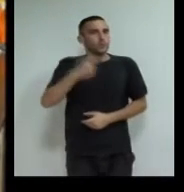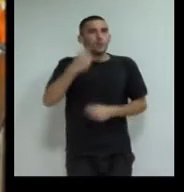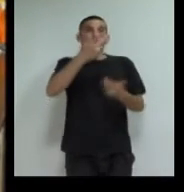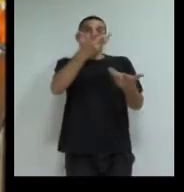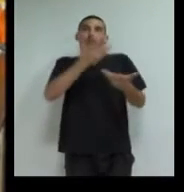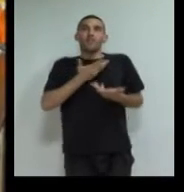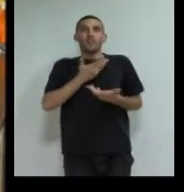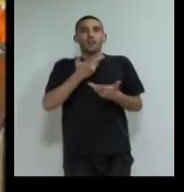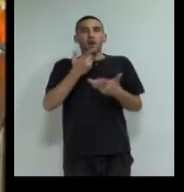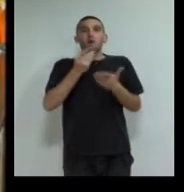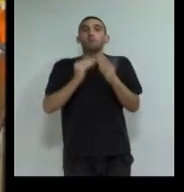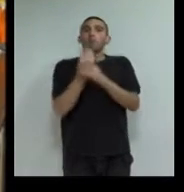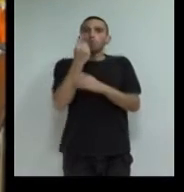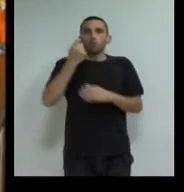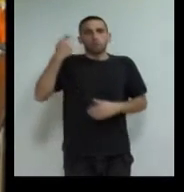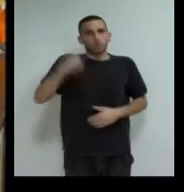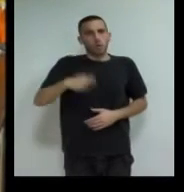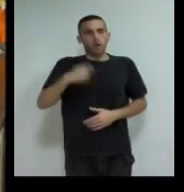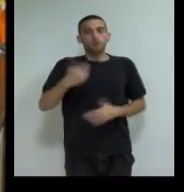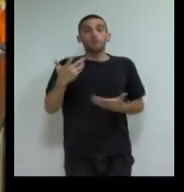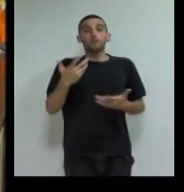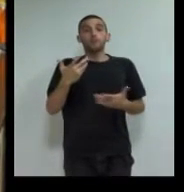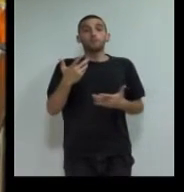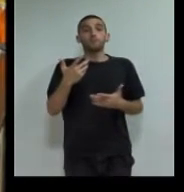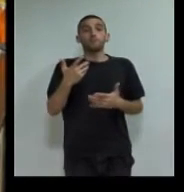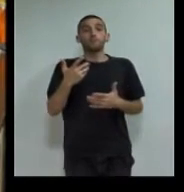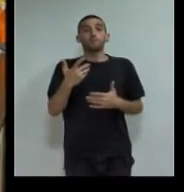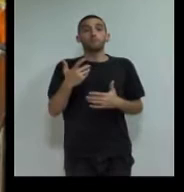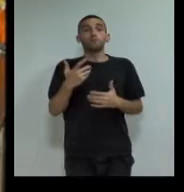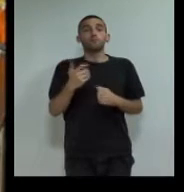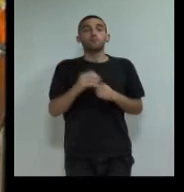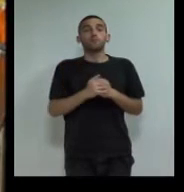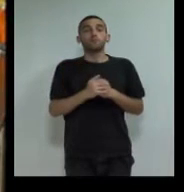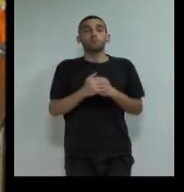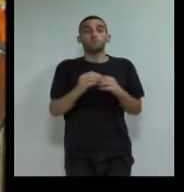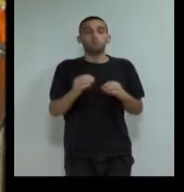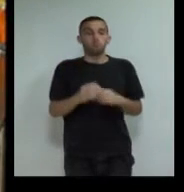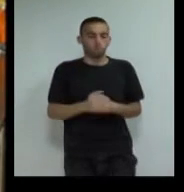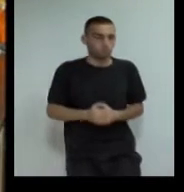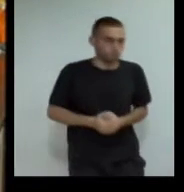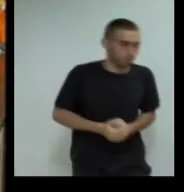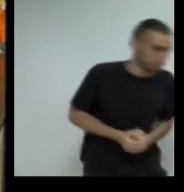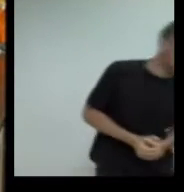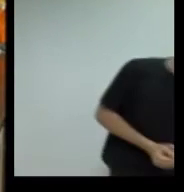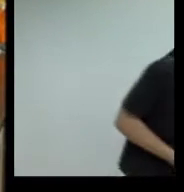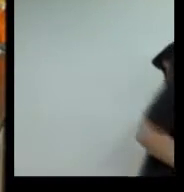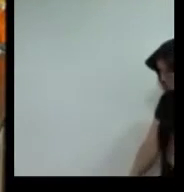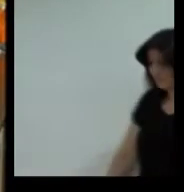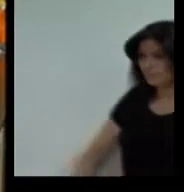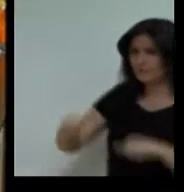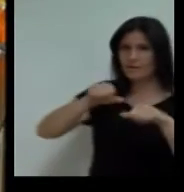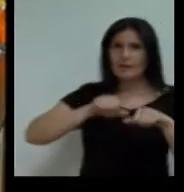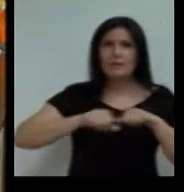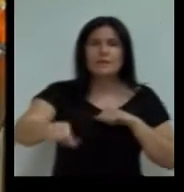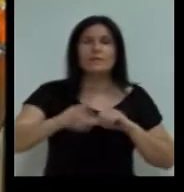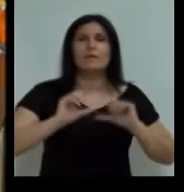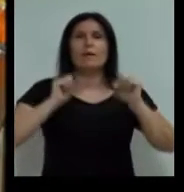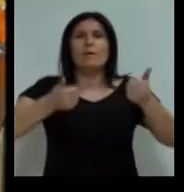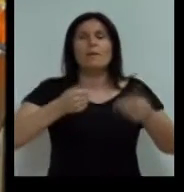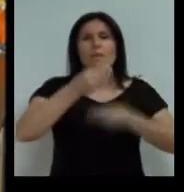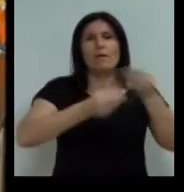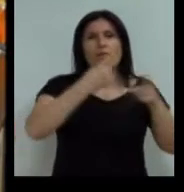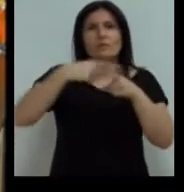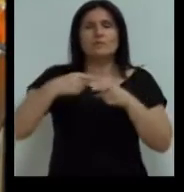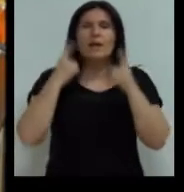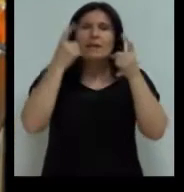las posibilidades reales que nosotros teníamos. Bueno, a partir de ahí nos dedicamos a empezar a hacer cosas e intentar